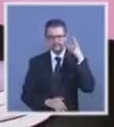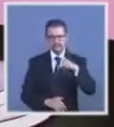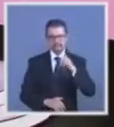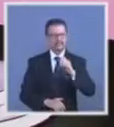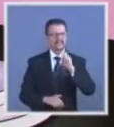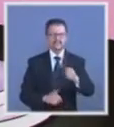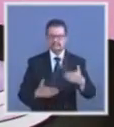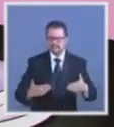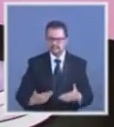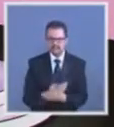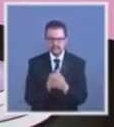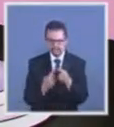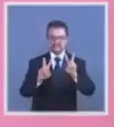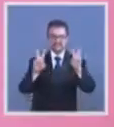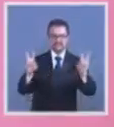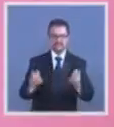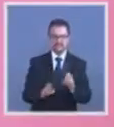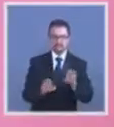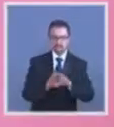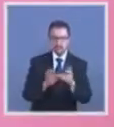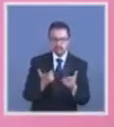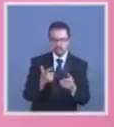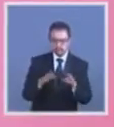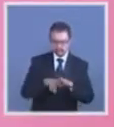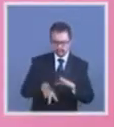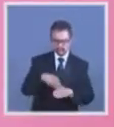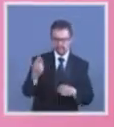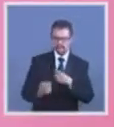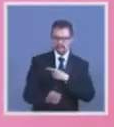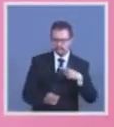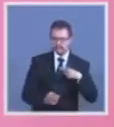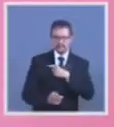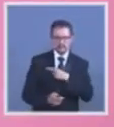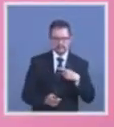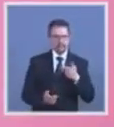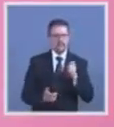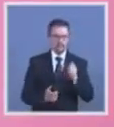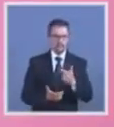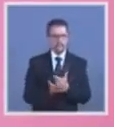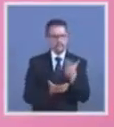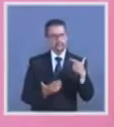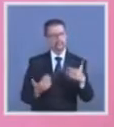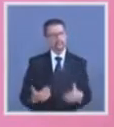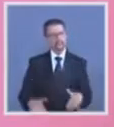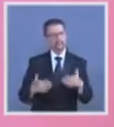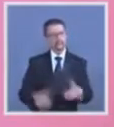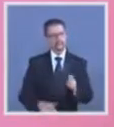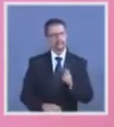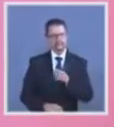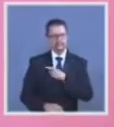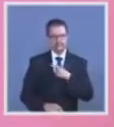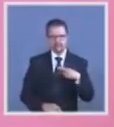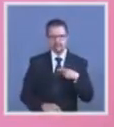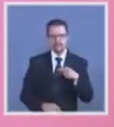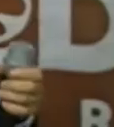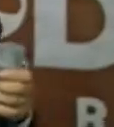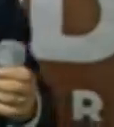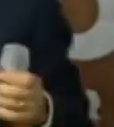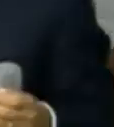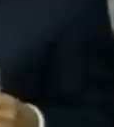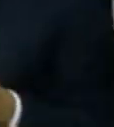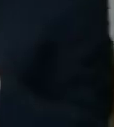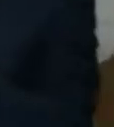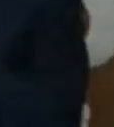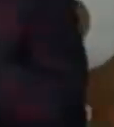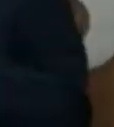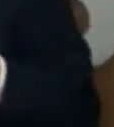por siempre fueron las propuestas que explicó Enrique Cárdenas Sánchez, candidato común de los partidos PAN, PRD y Movimiento Ciudadano. Al concluir